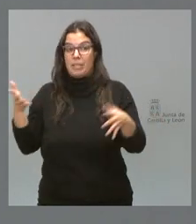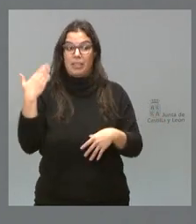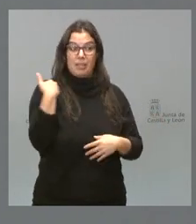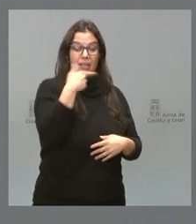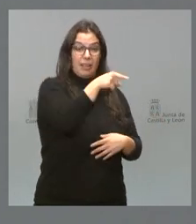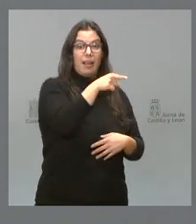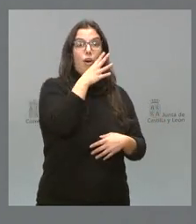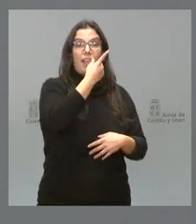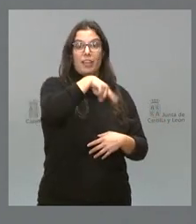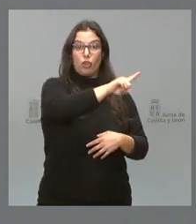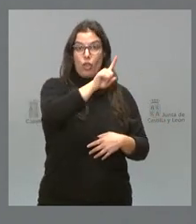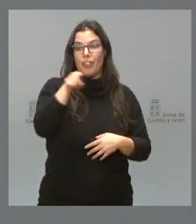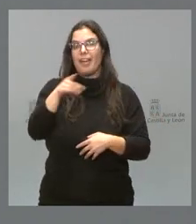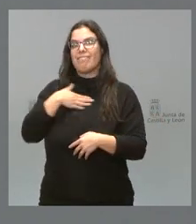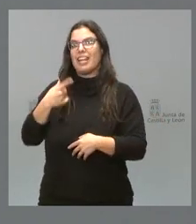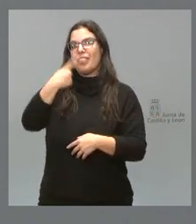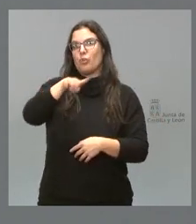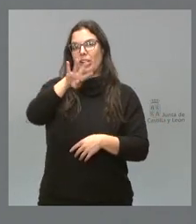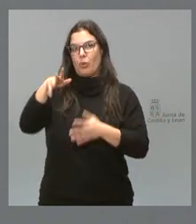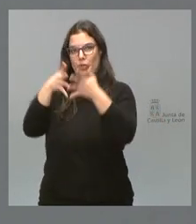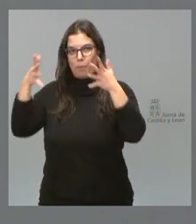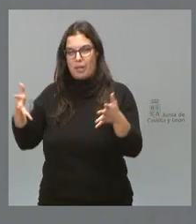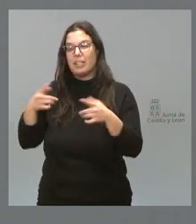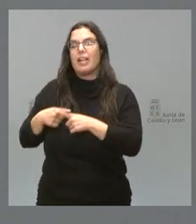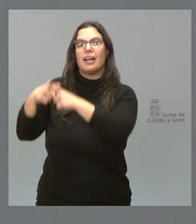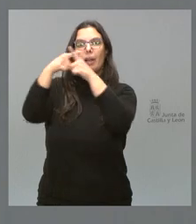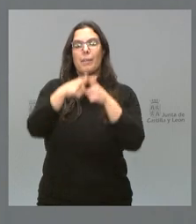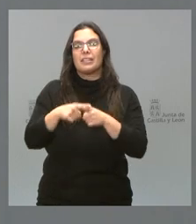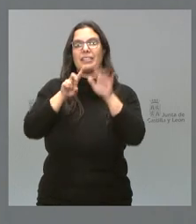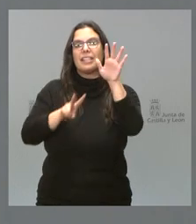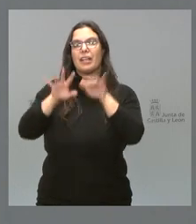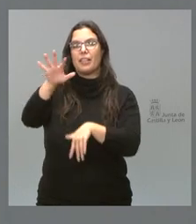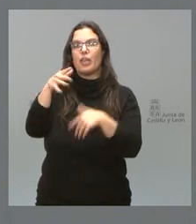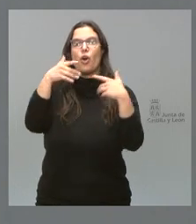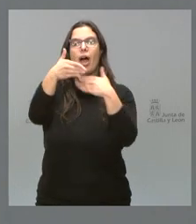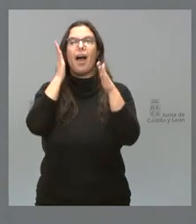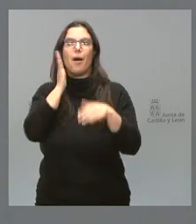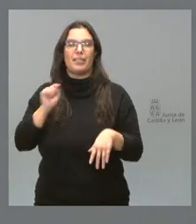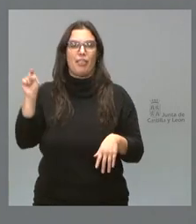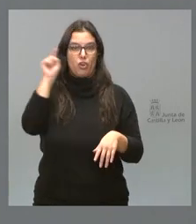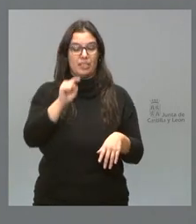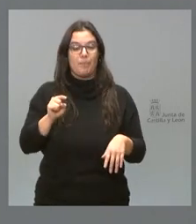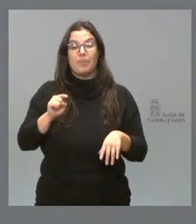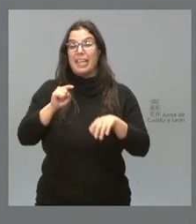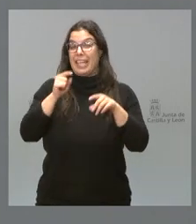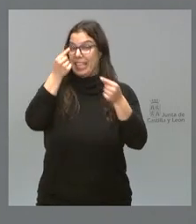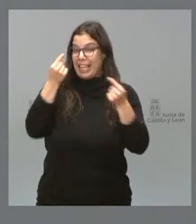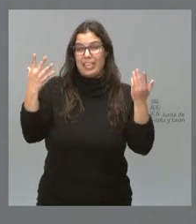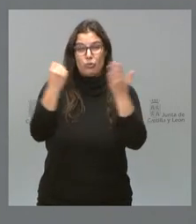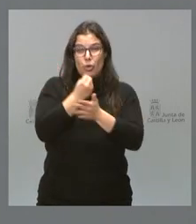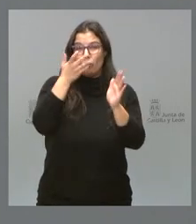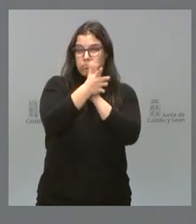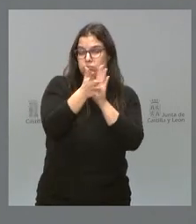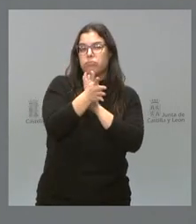actuales a 144 que se repartirán en 75 habitaciones tienen ustedes un anexo completo en